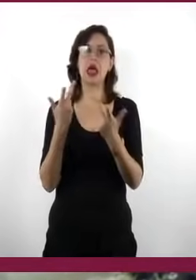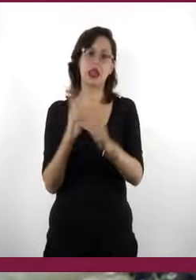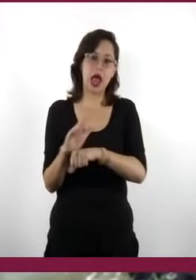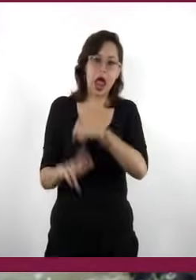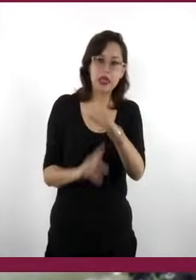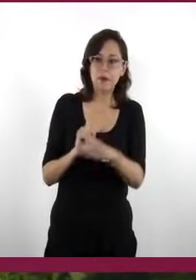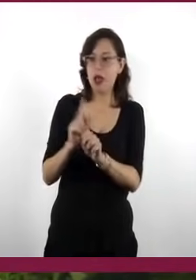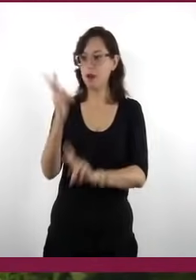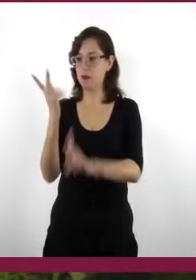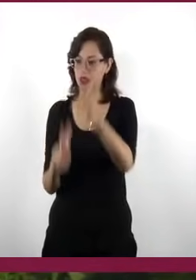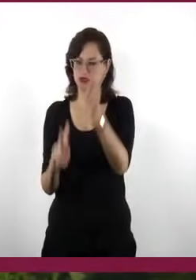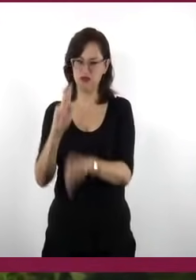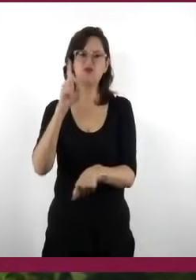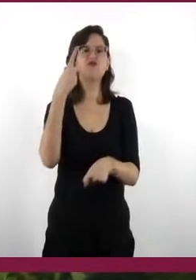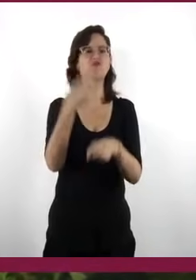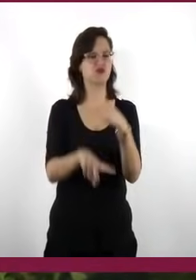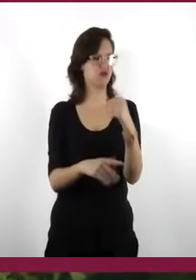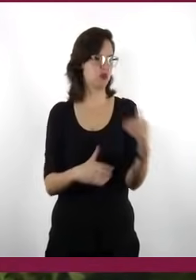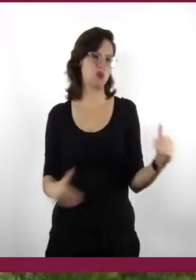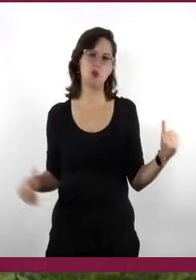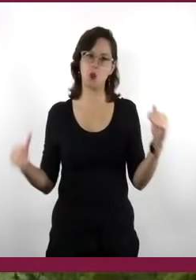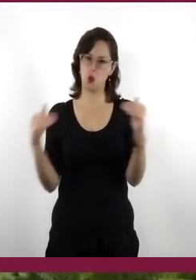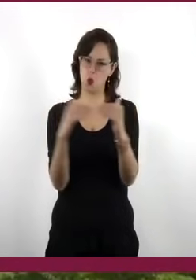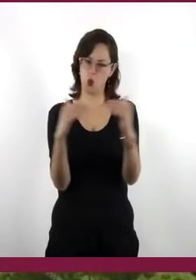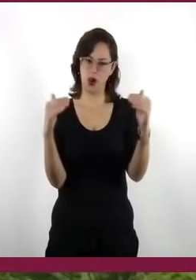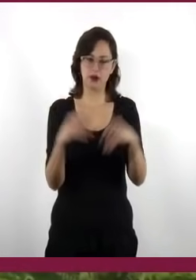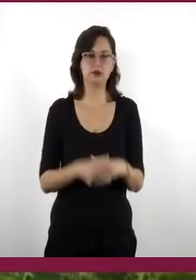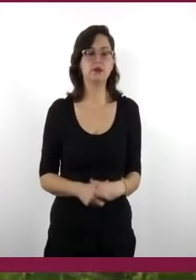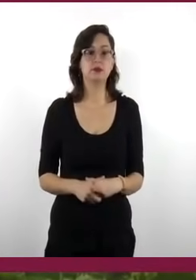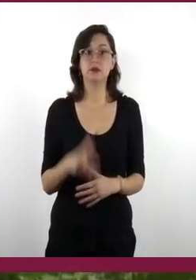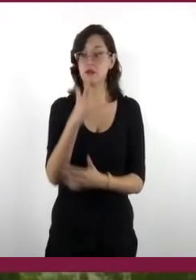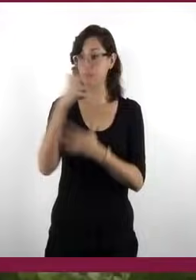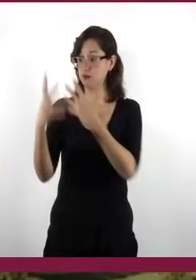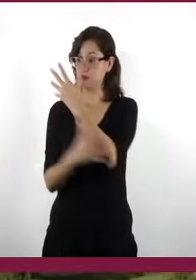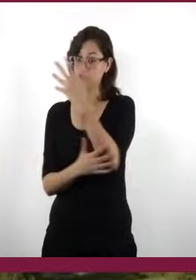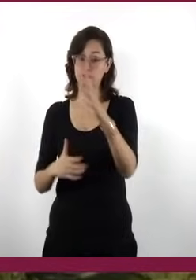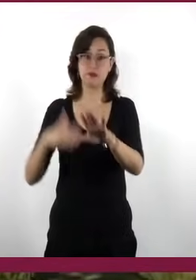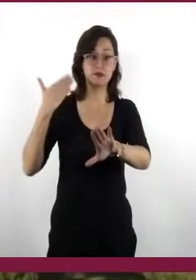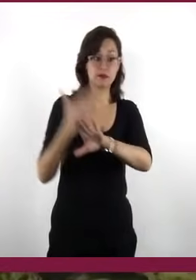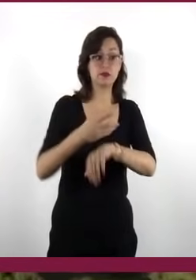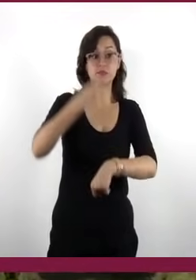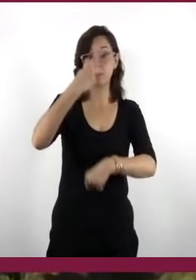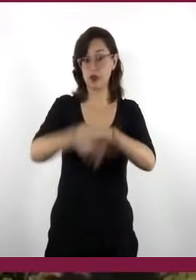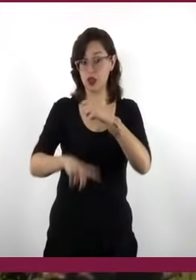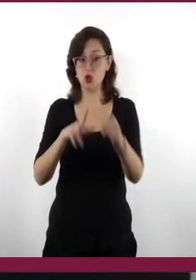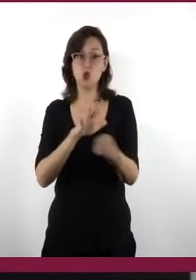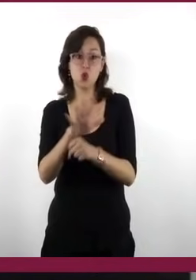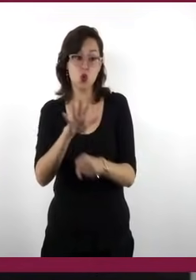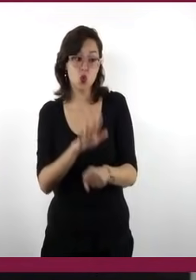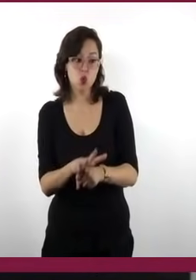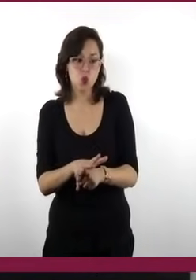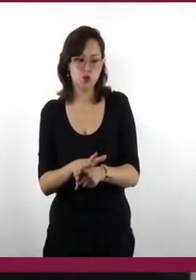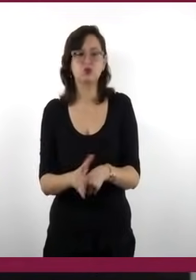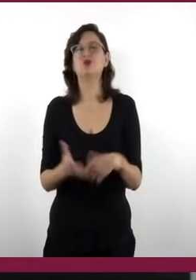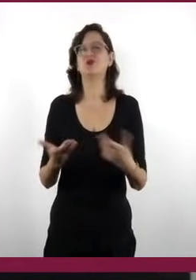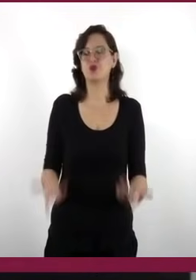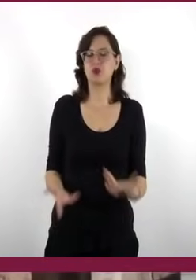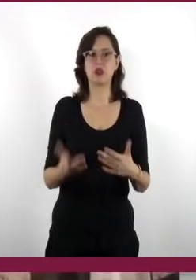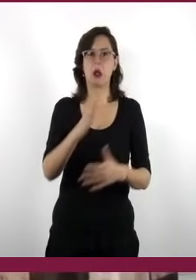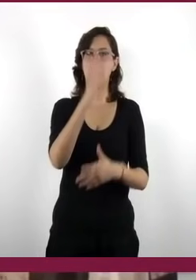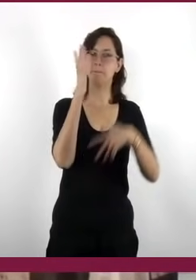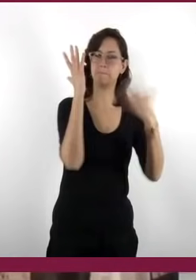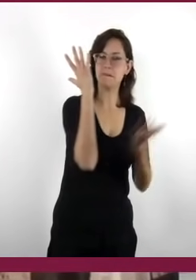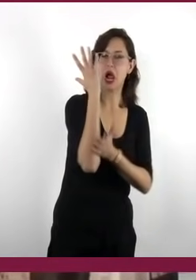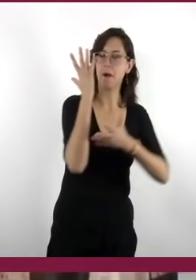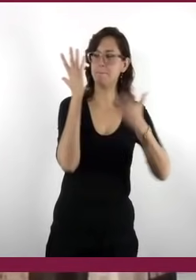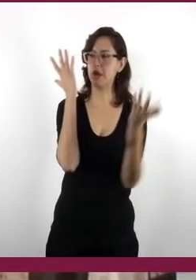ecosistemas. Entre las afectaciones al medio ambiente están la desertificación como consecuencia de la